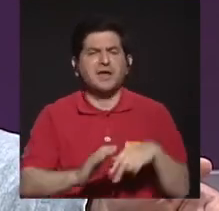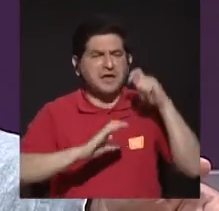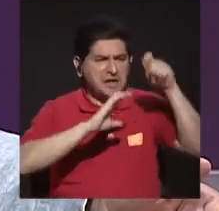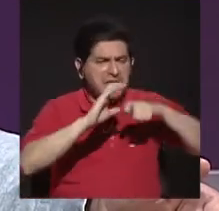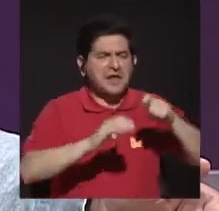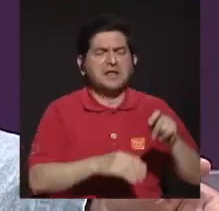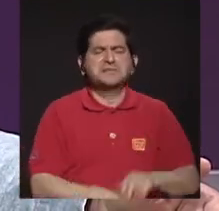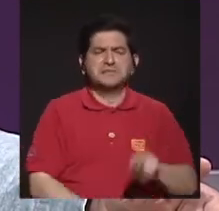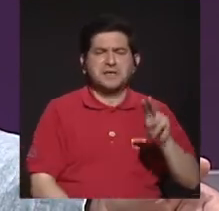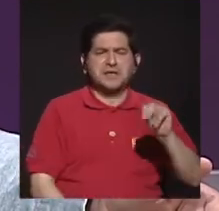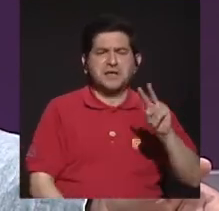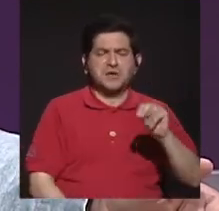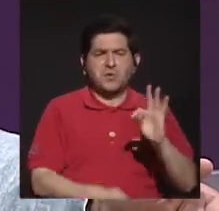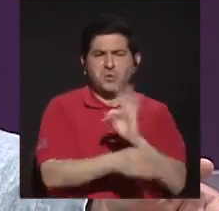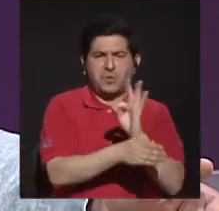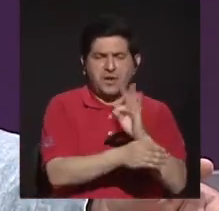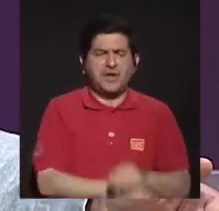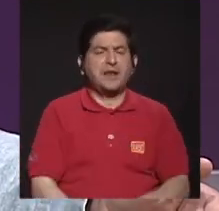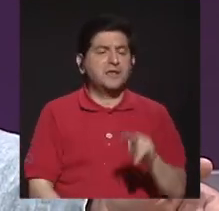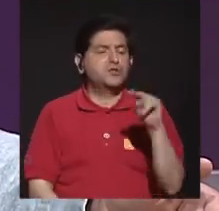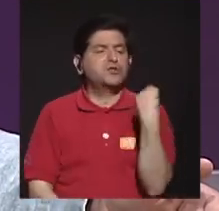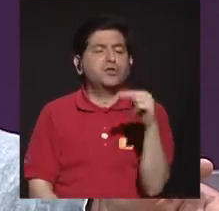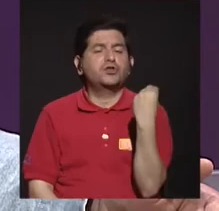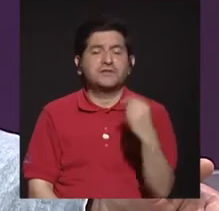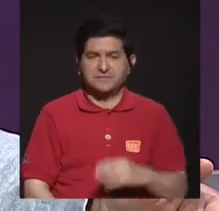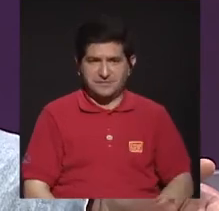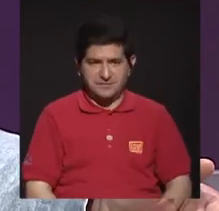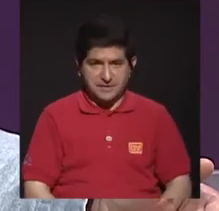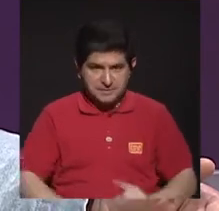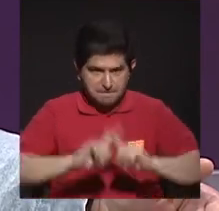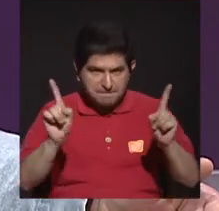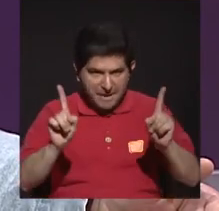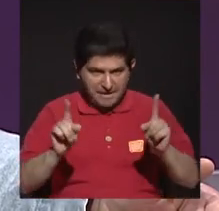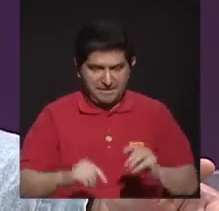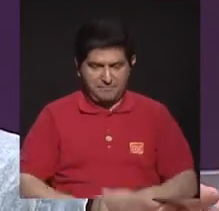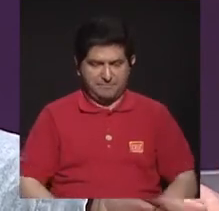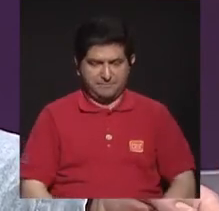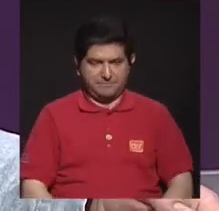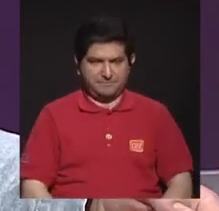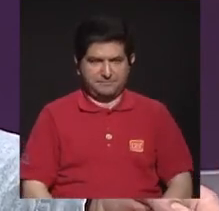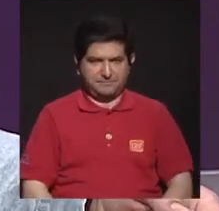las telenovelas, de las noticias, etc. Pero por el otro lado,